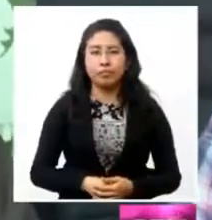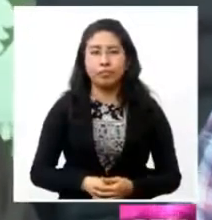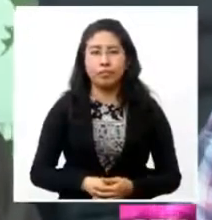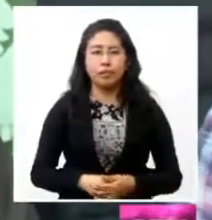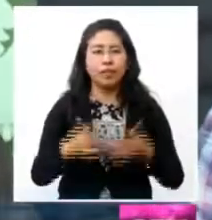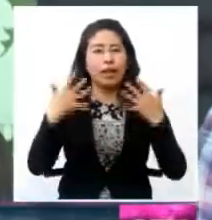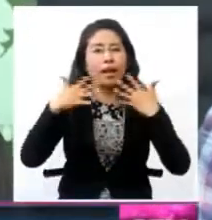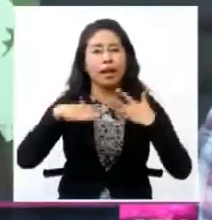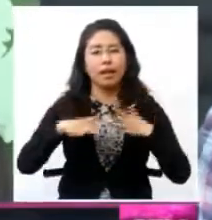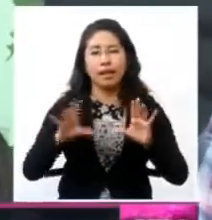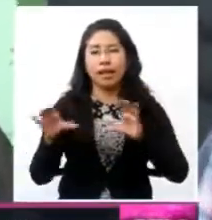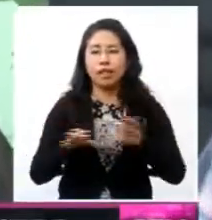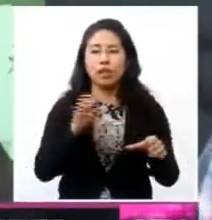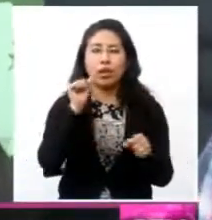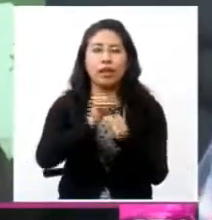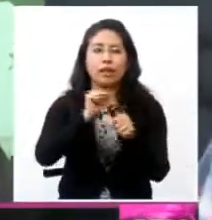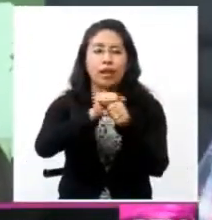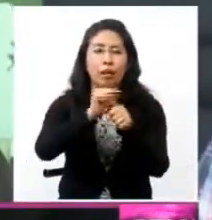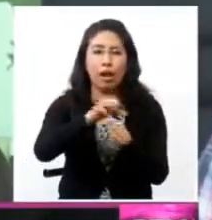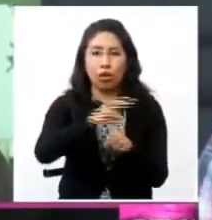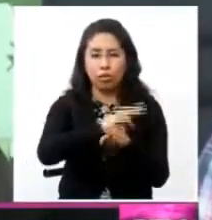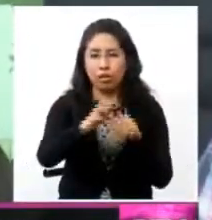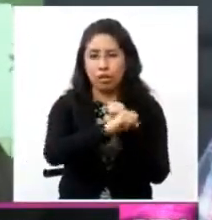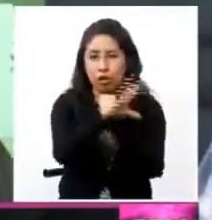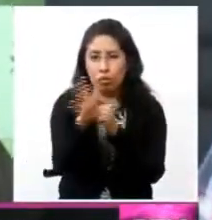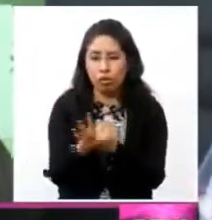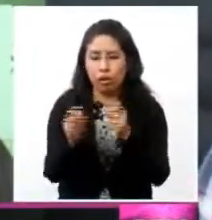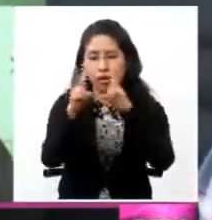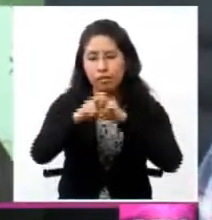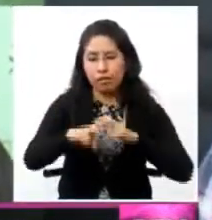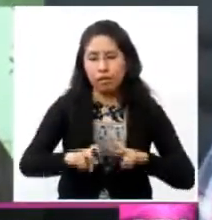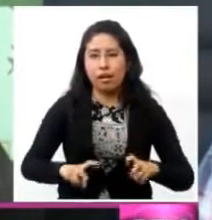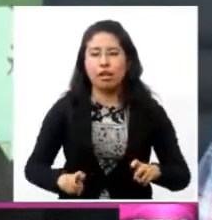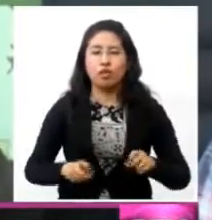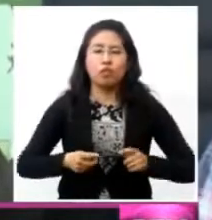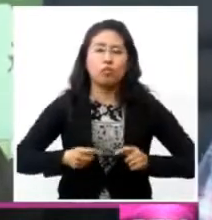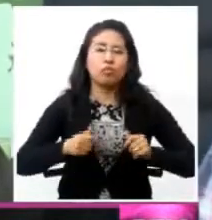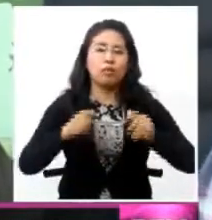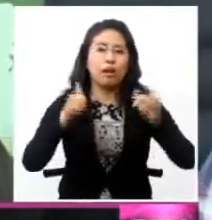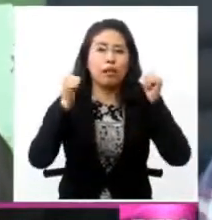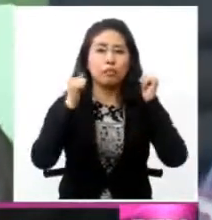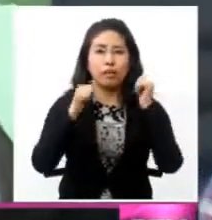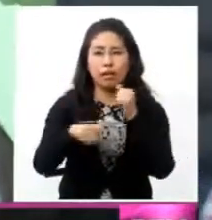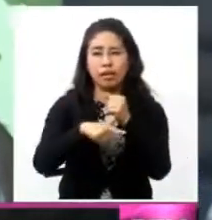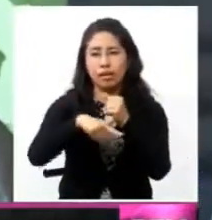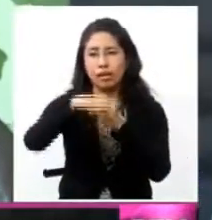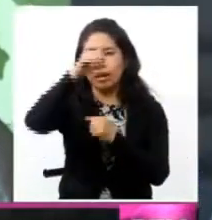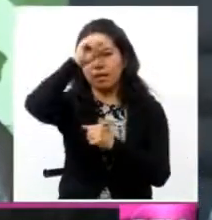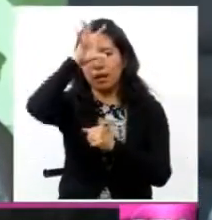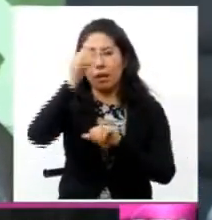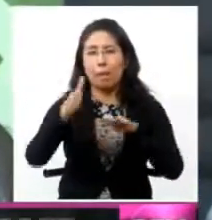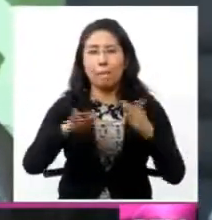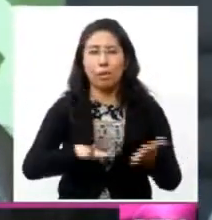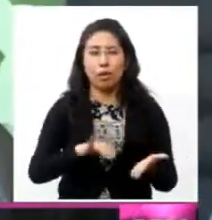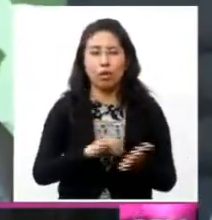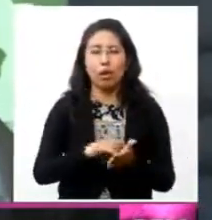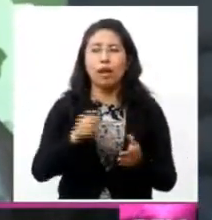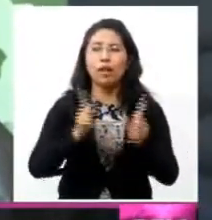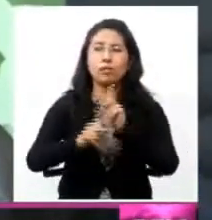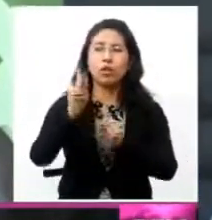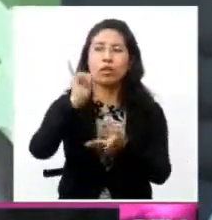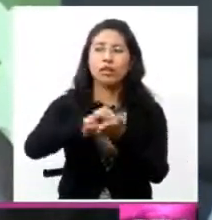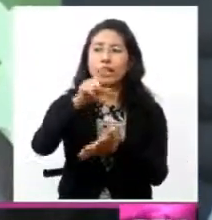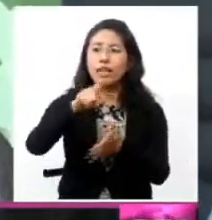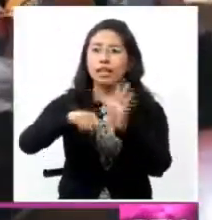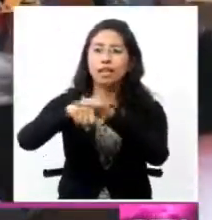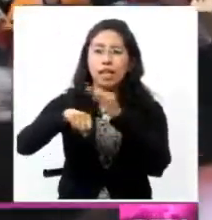el trabajo que corresponde, ¿no? La investigación de oficio. Seguramente a quienes convoque a declarar irán a declarar. Pero por